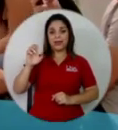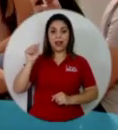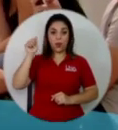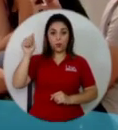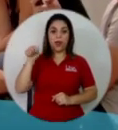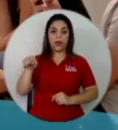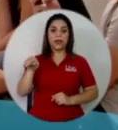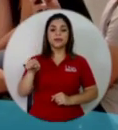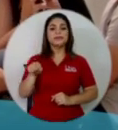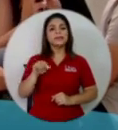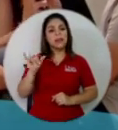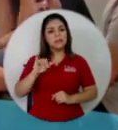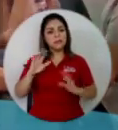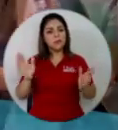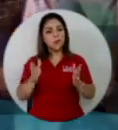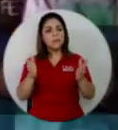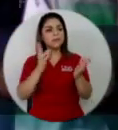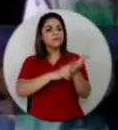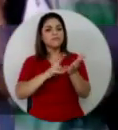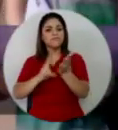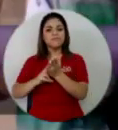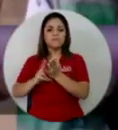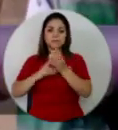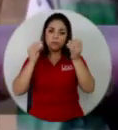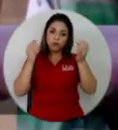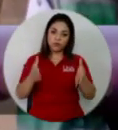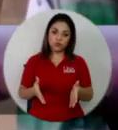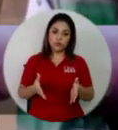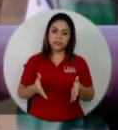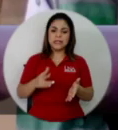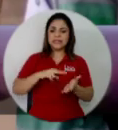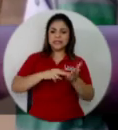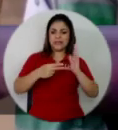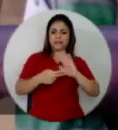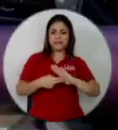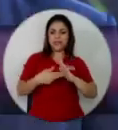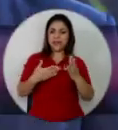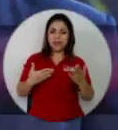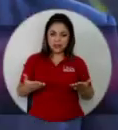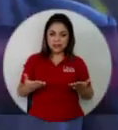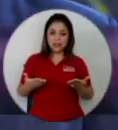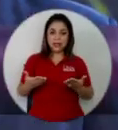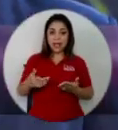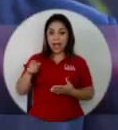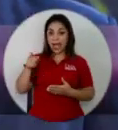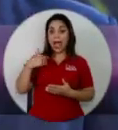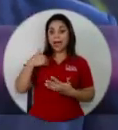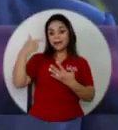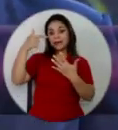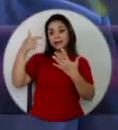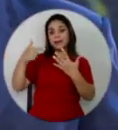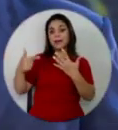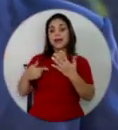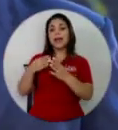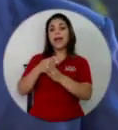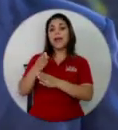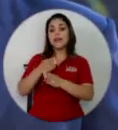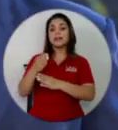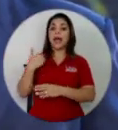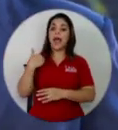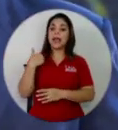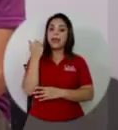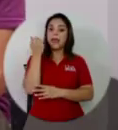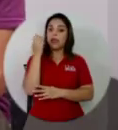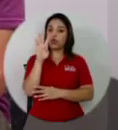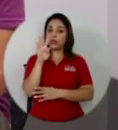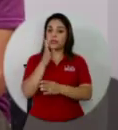propicia el aprovechamiento de perfiles y preparación de las personas académicas. ¿Qué significa esto? Las diferentes carreras que imparte la